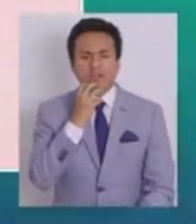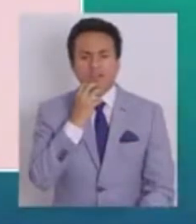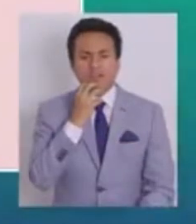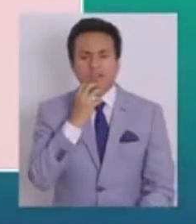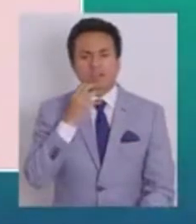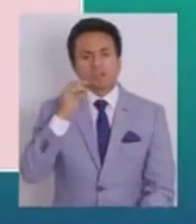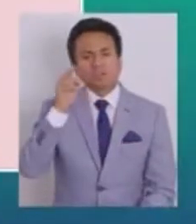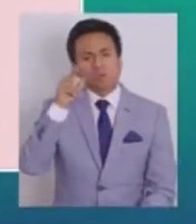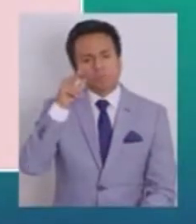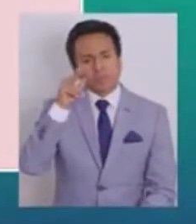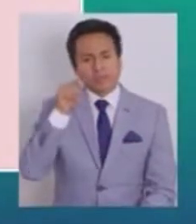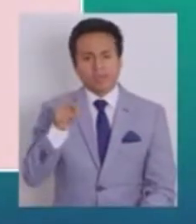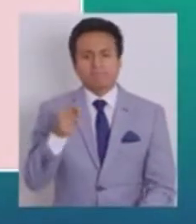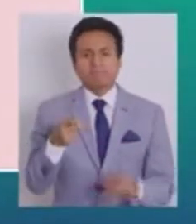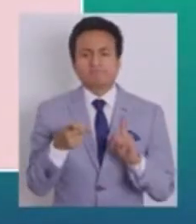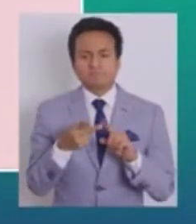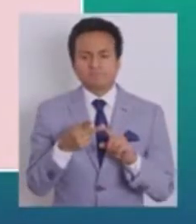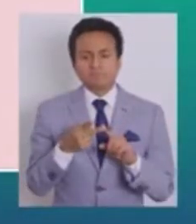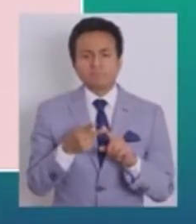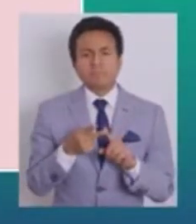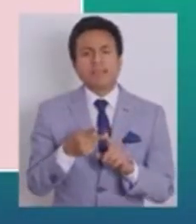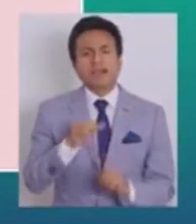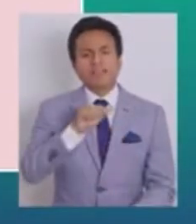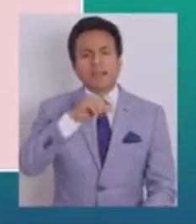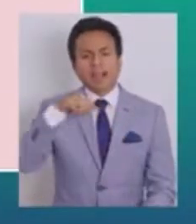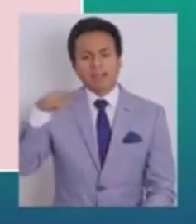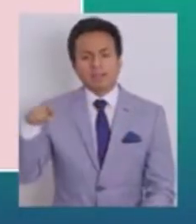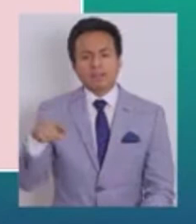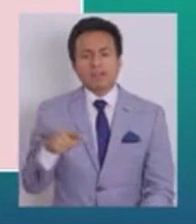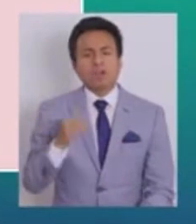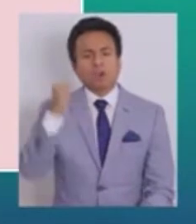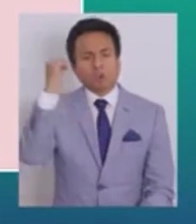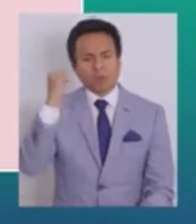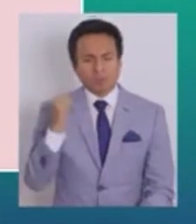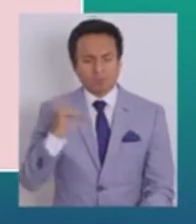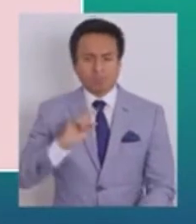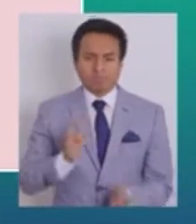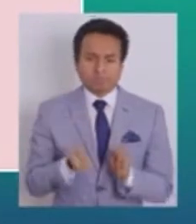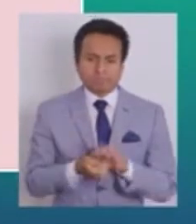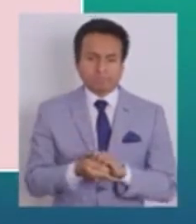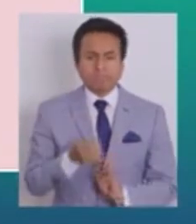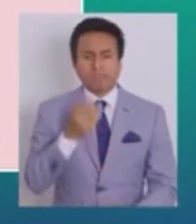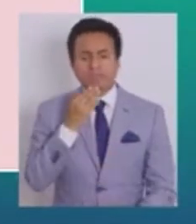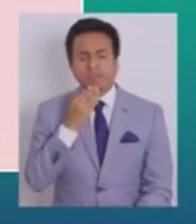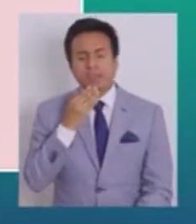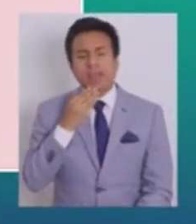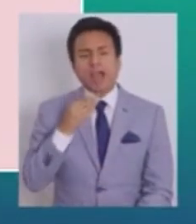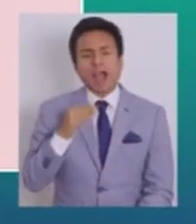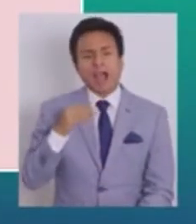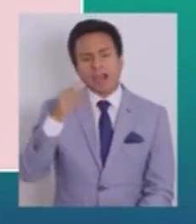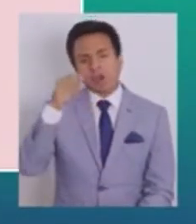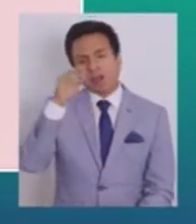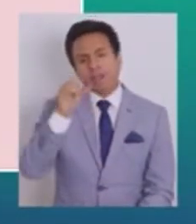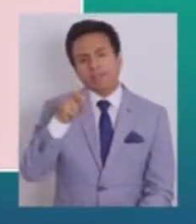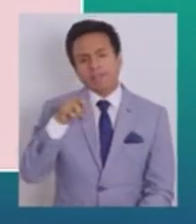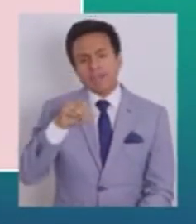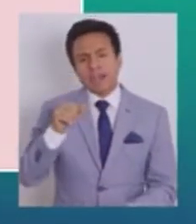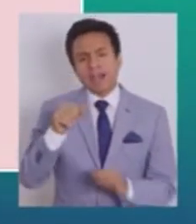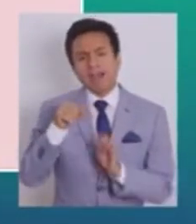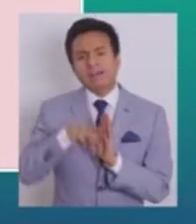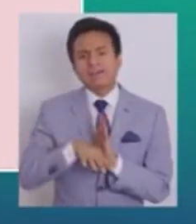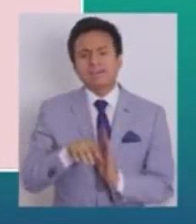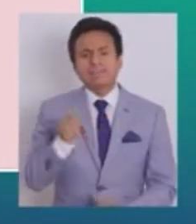Antofagasta, Tocopilla, en la región de Atacama, Copiapó, en la región de la Araucanía,